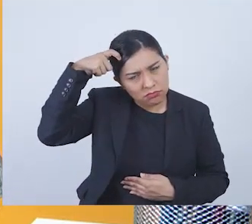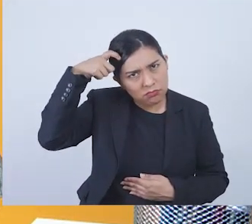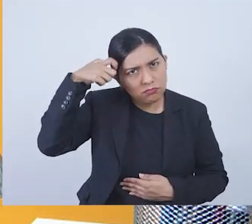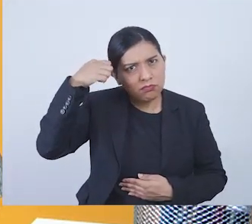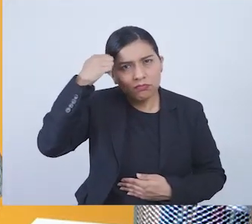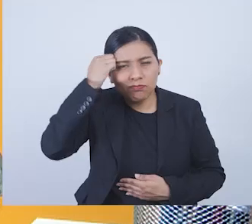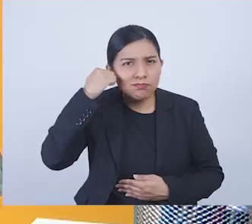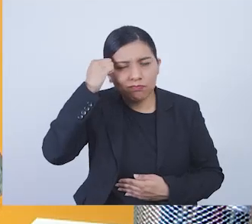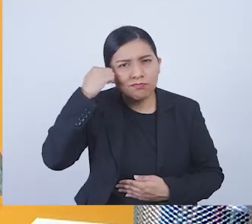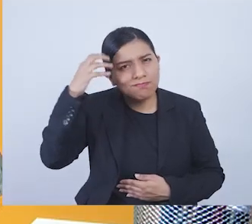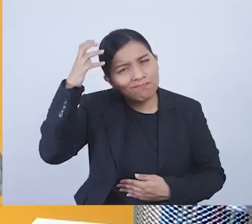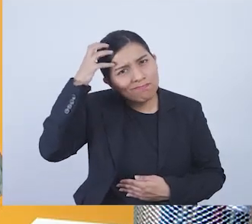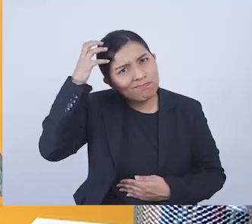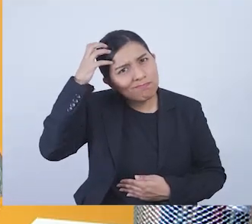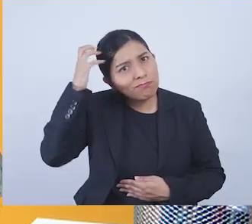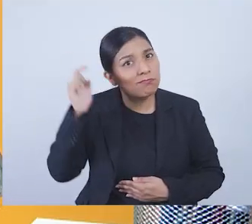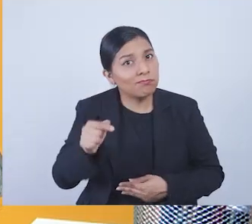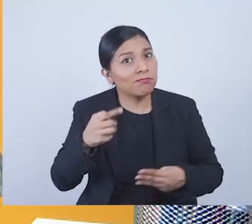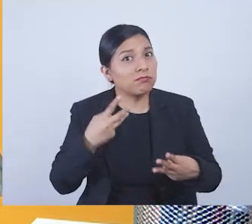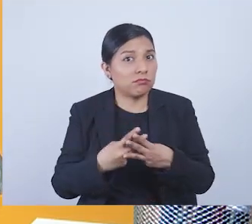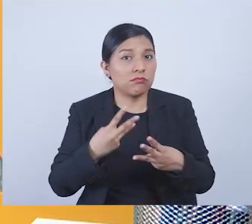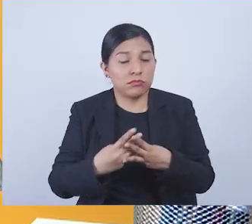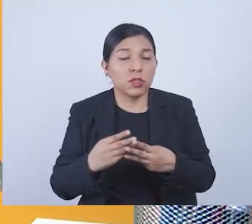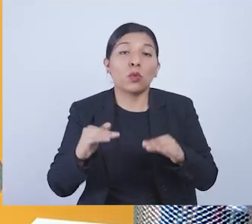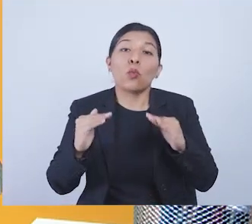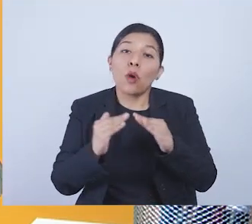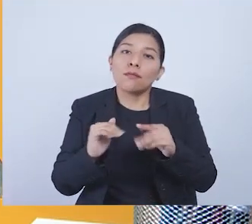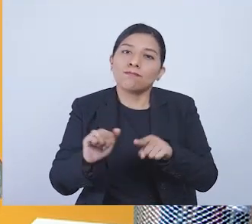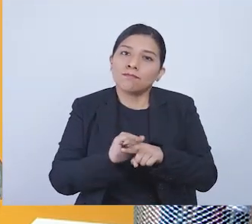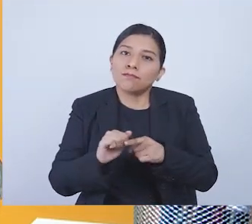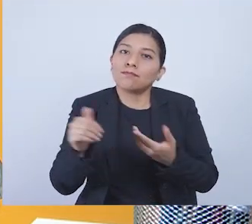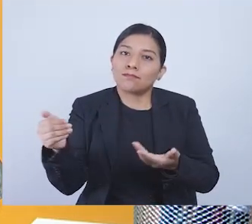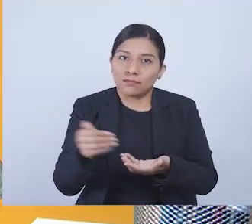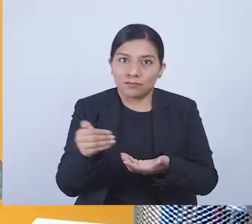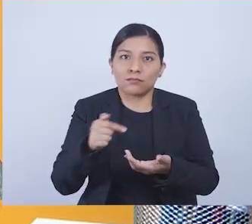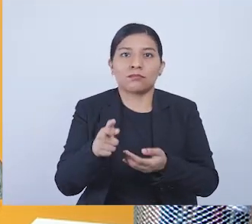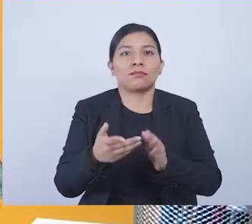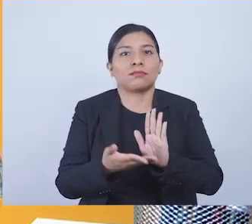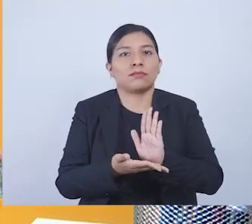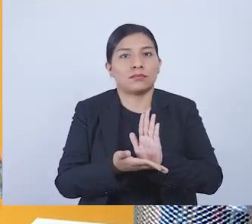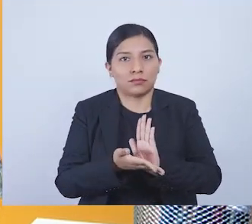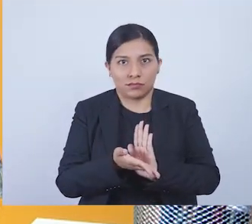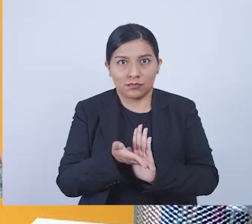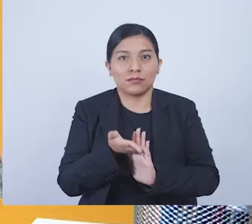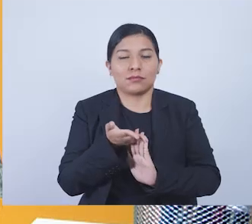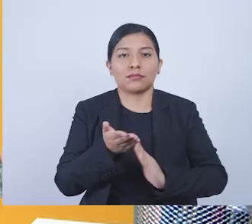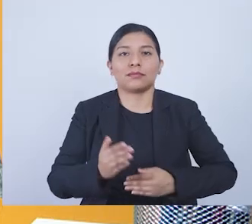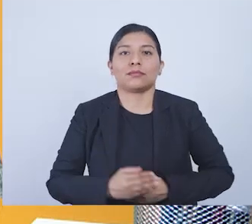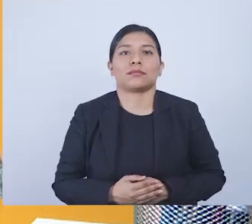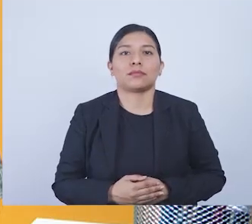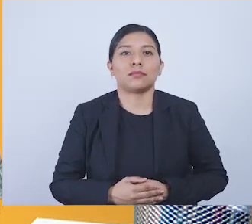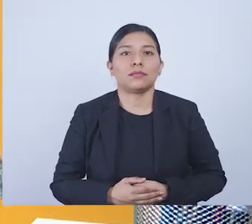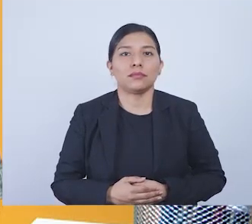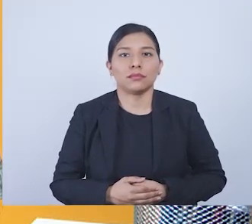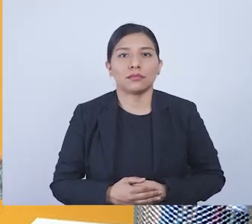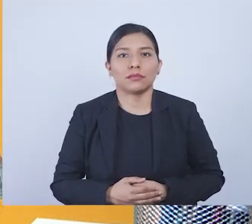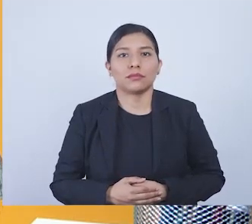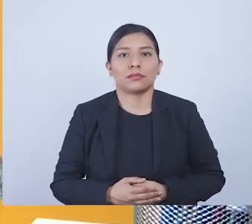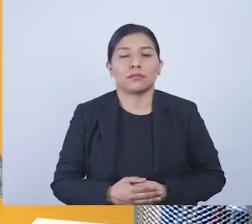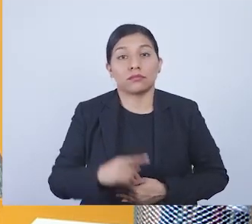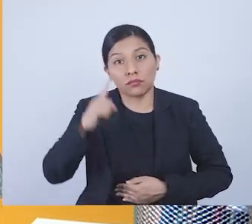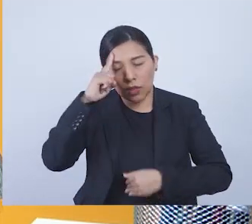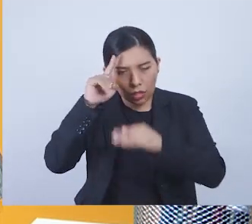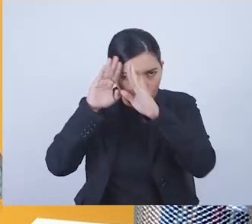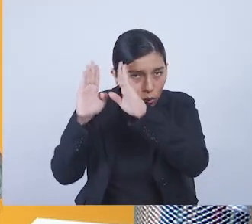la matemática en su aspecto formativo desarrolla el aspecto de la